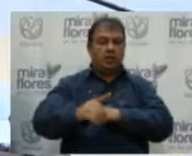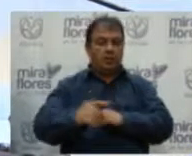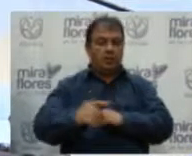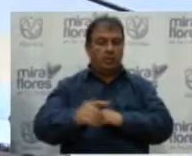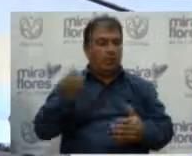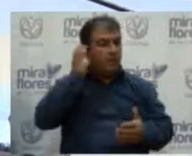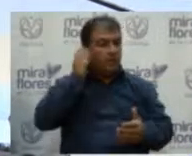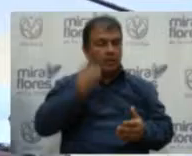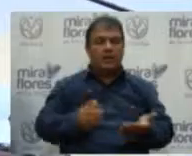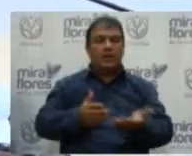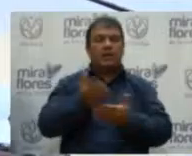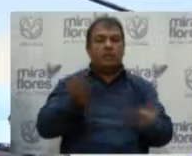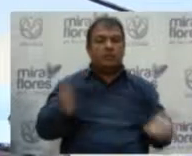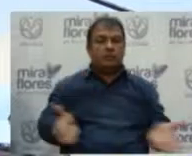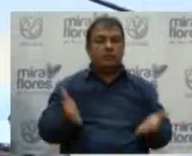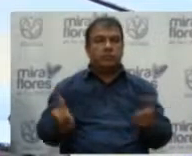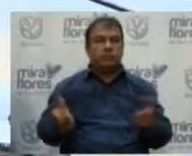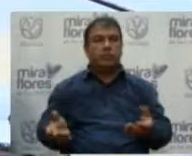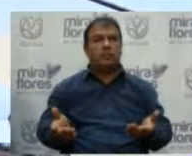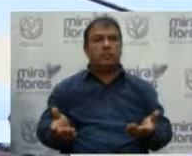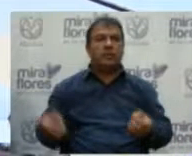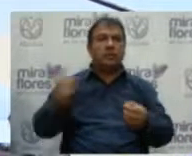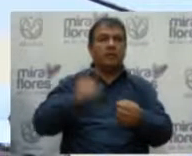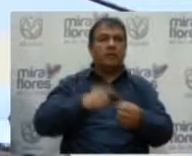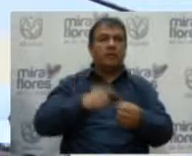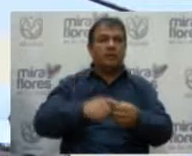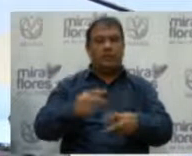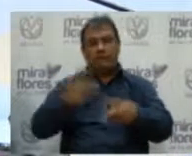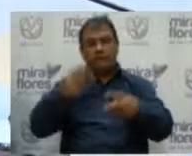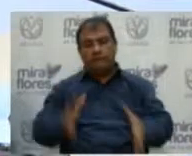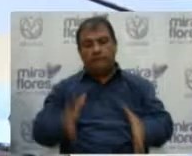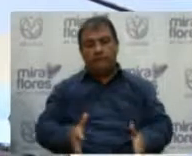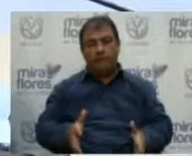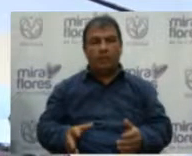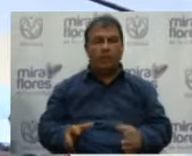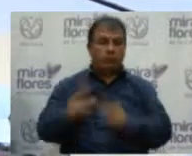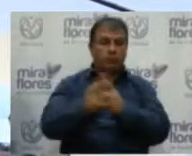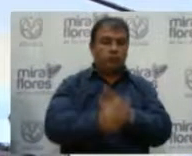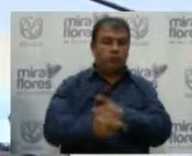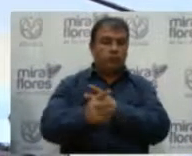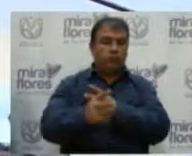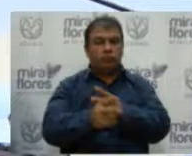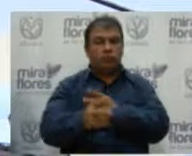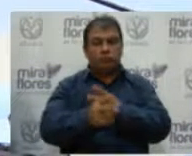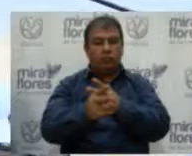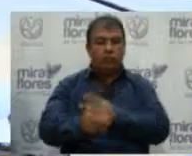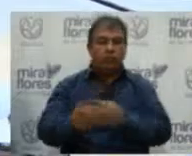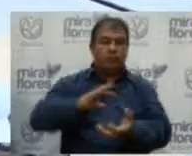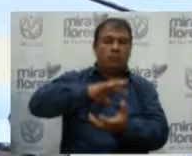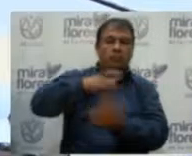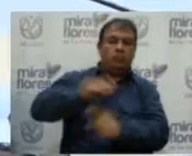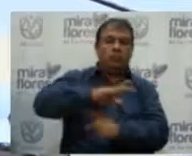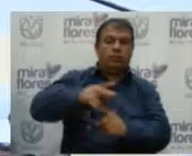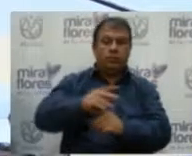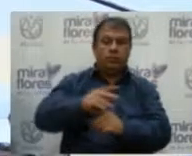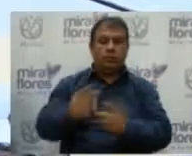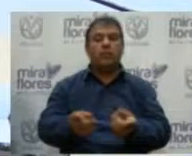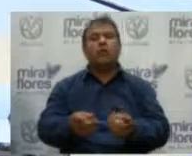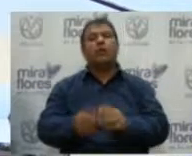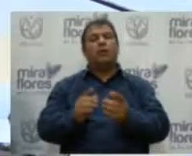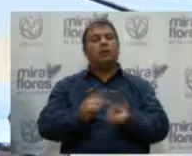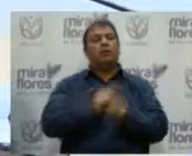a través de la promoción y la participación del vecino en el cuidado y protección del medio ambiente, convirtiendo el distrito en uno de